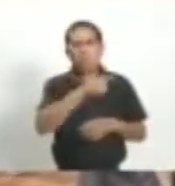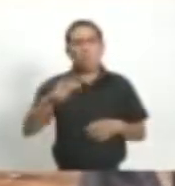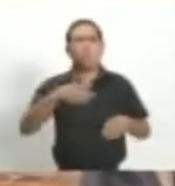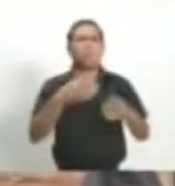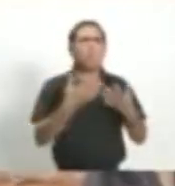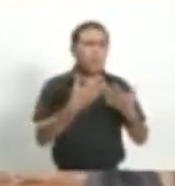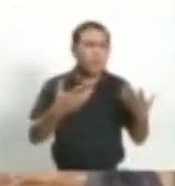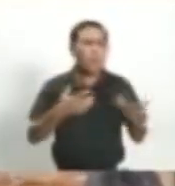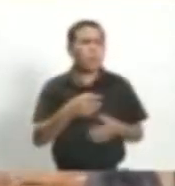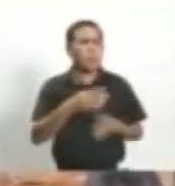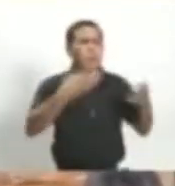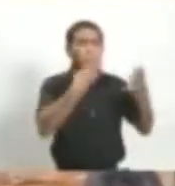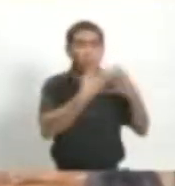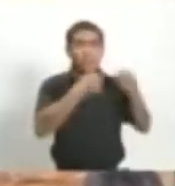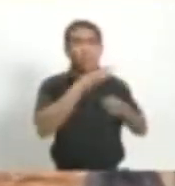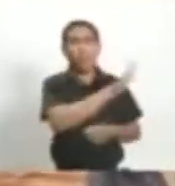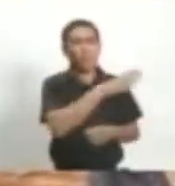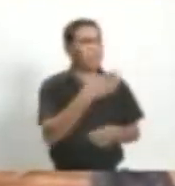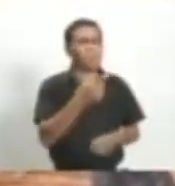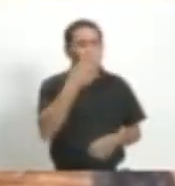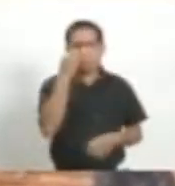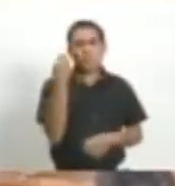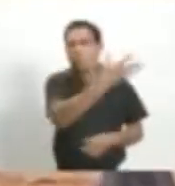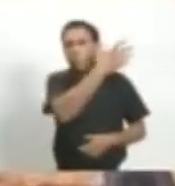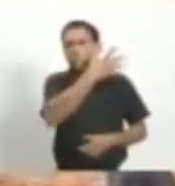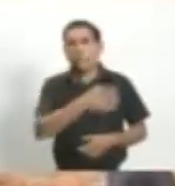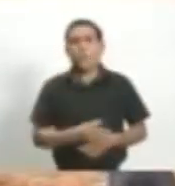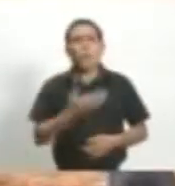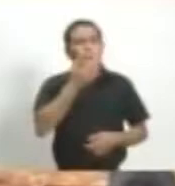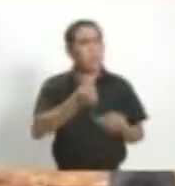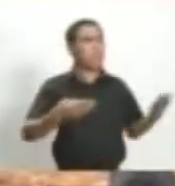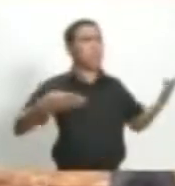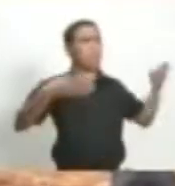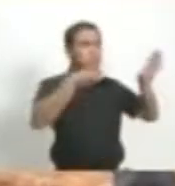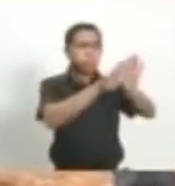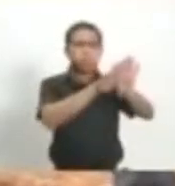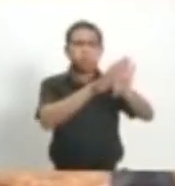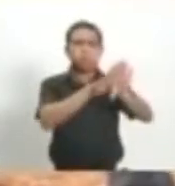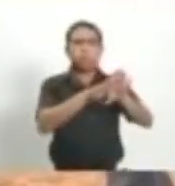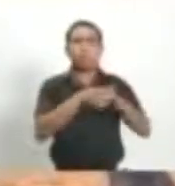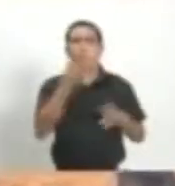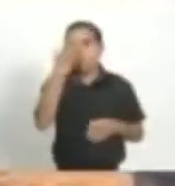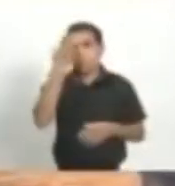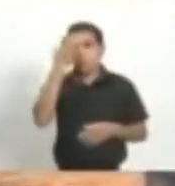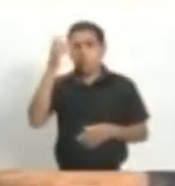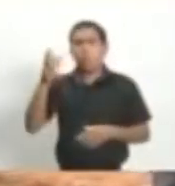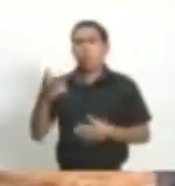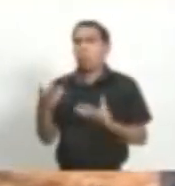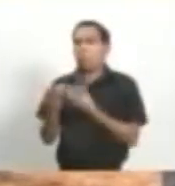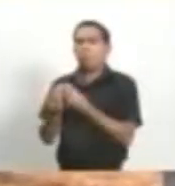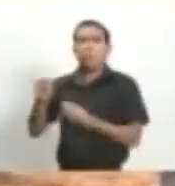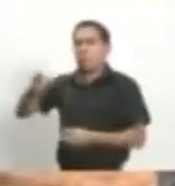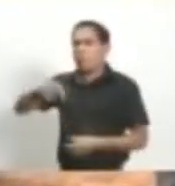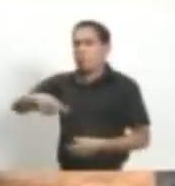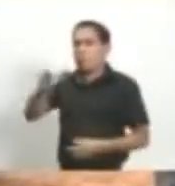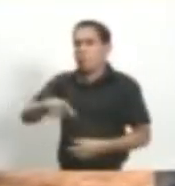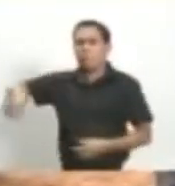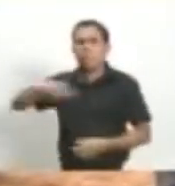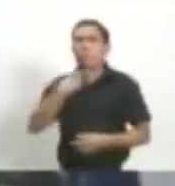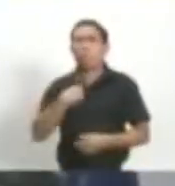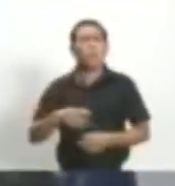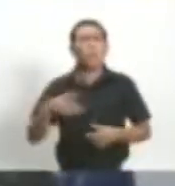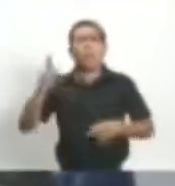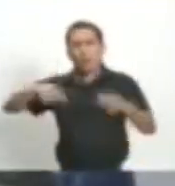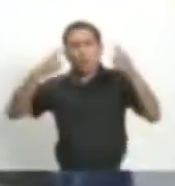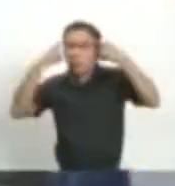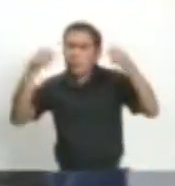nosotros queremos que ellos inmediatamente le den el cierre definitivo, porque la comunidad ya no se aguanta más, ya la gente está